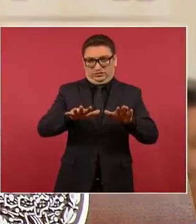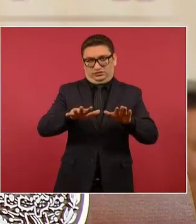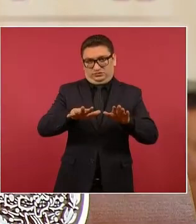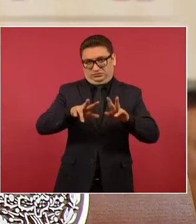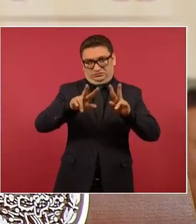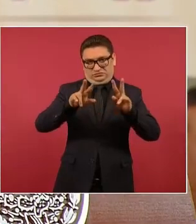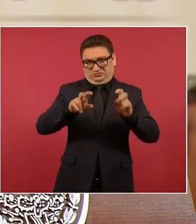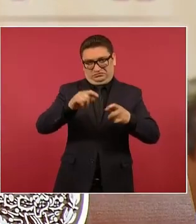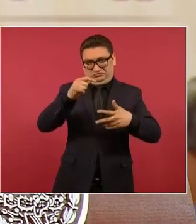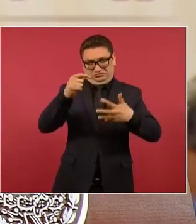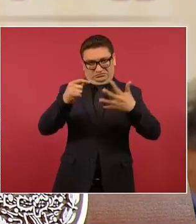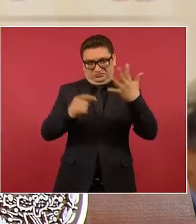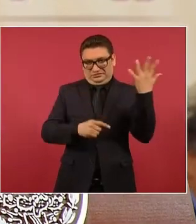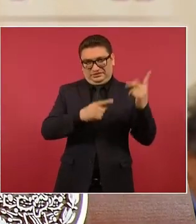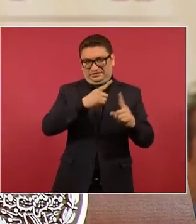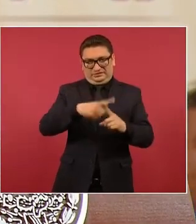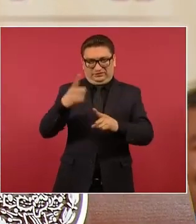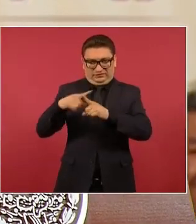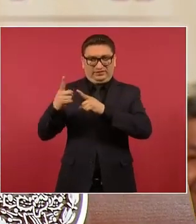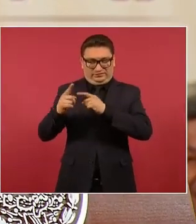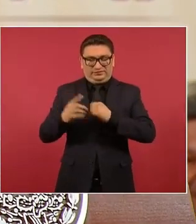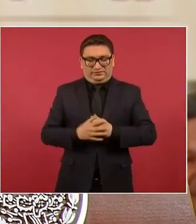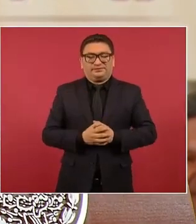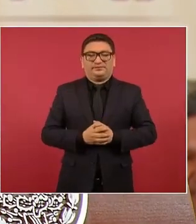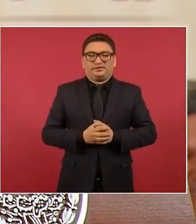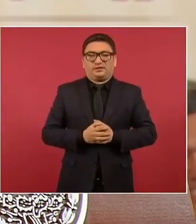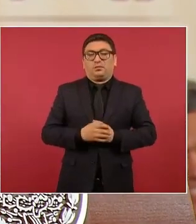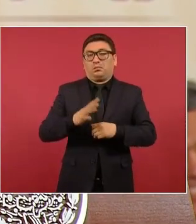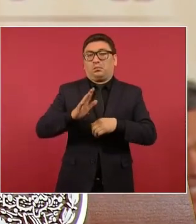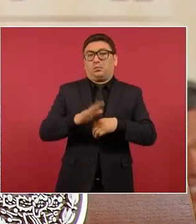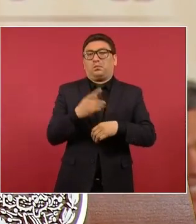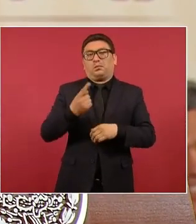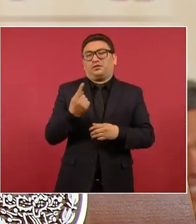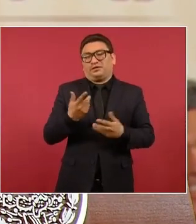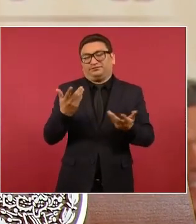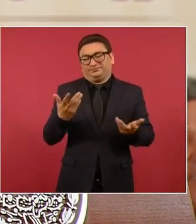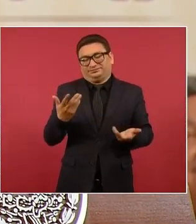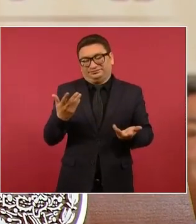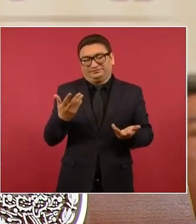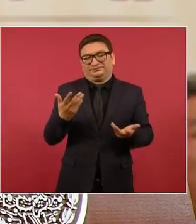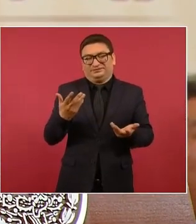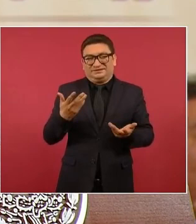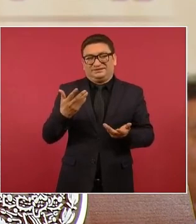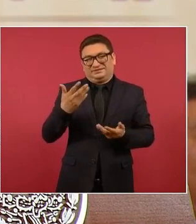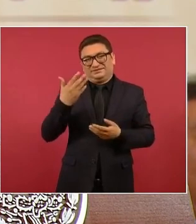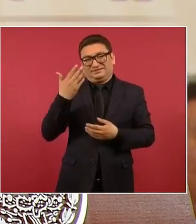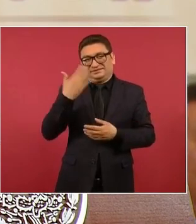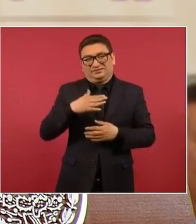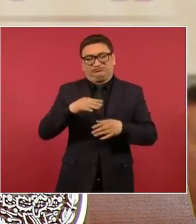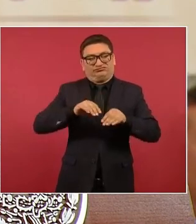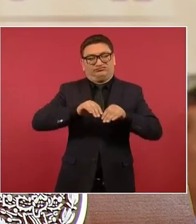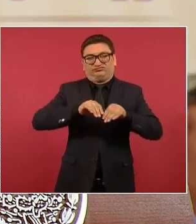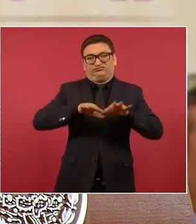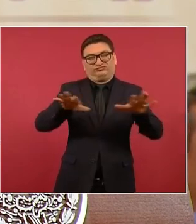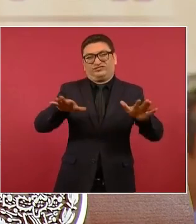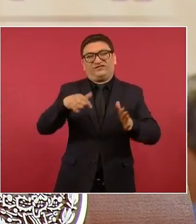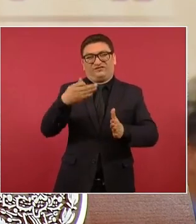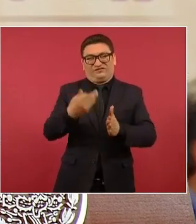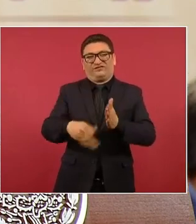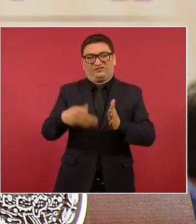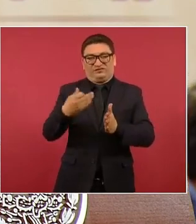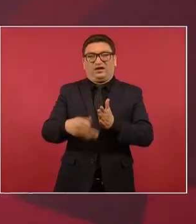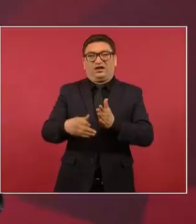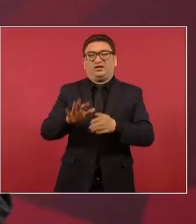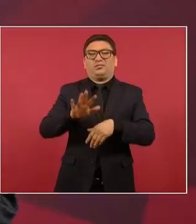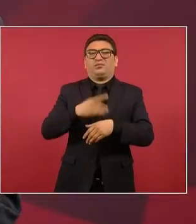general, porque pues esto no se difunde en